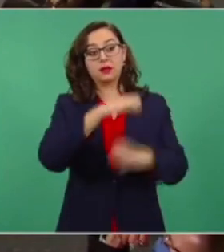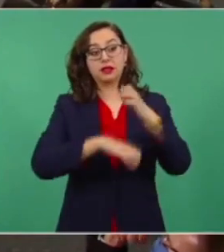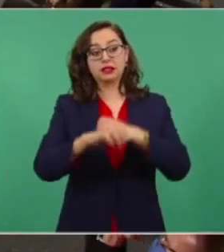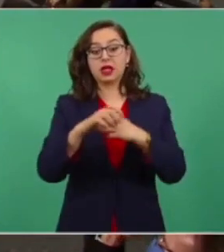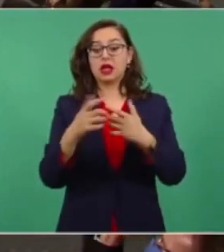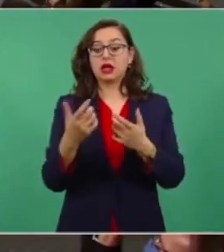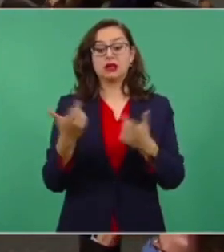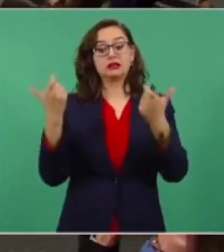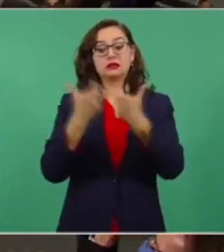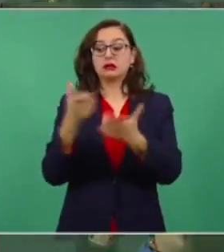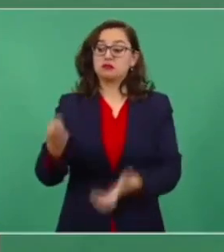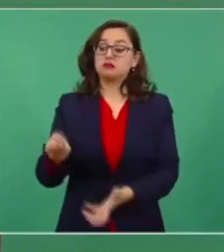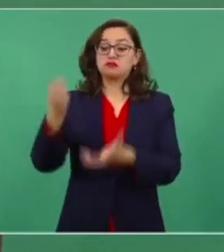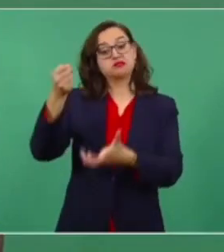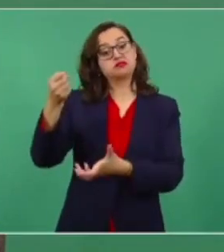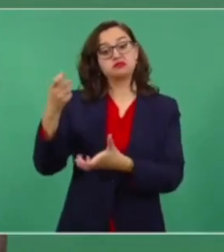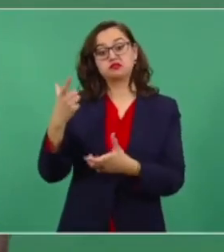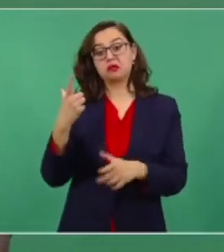van.